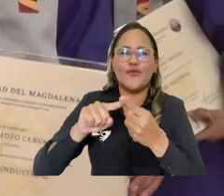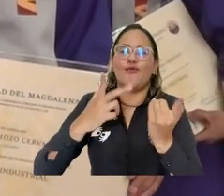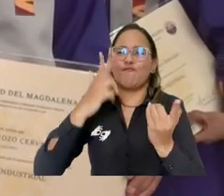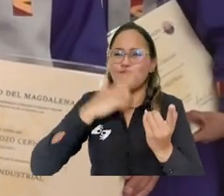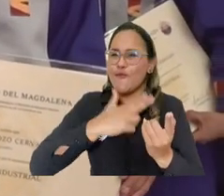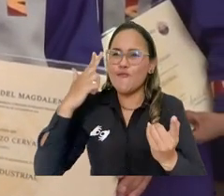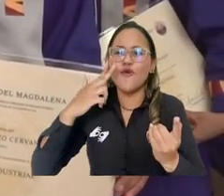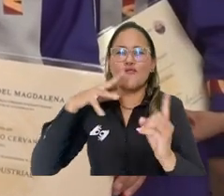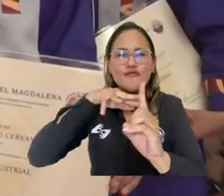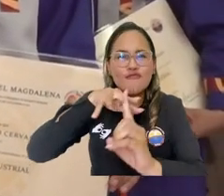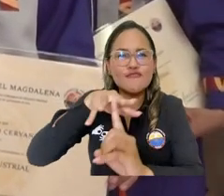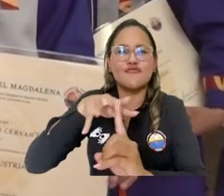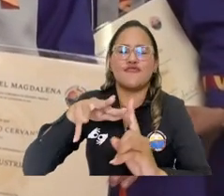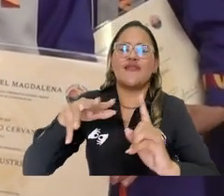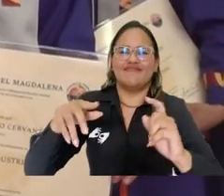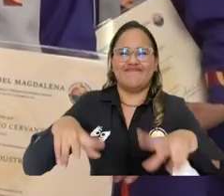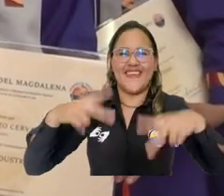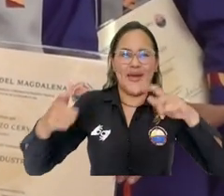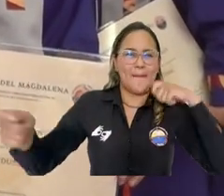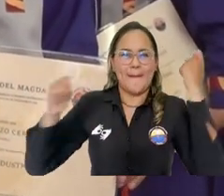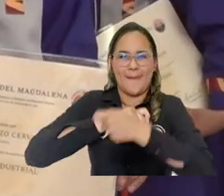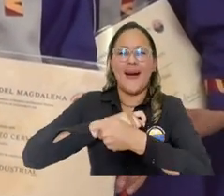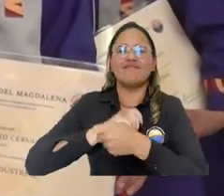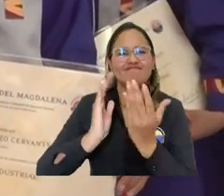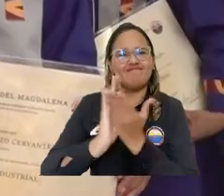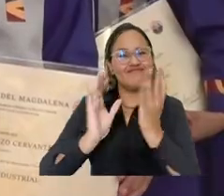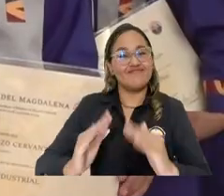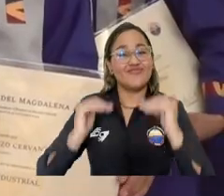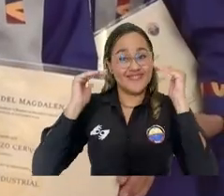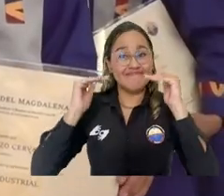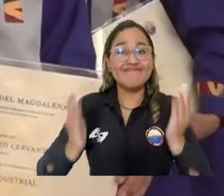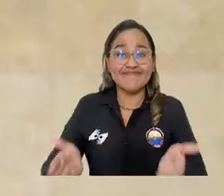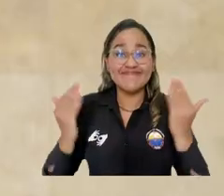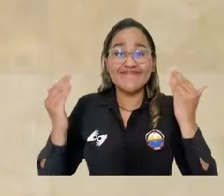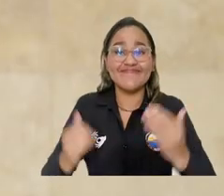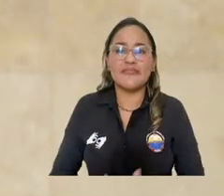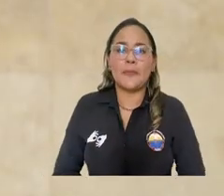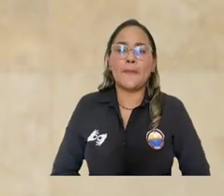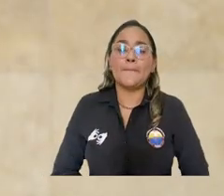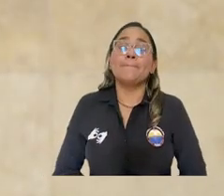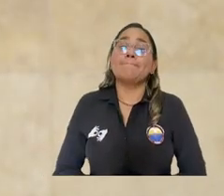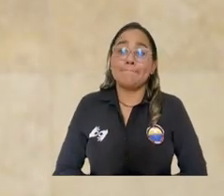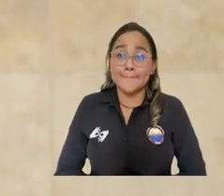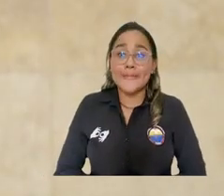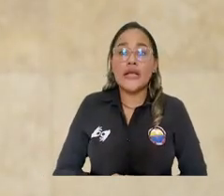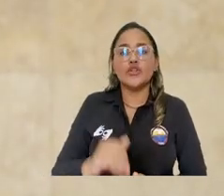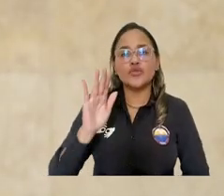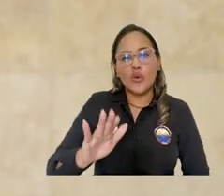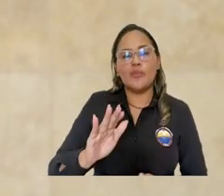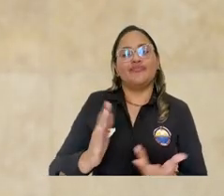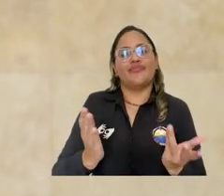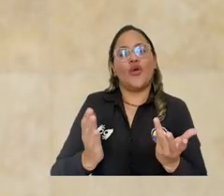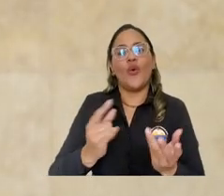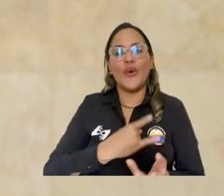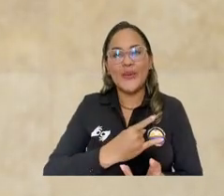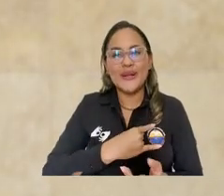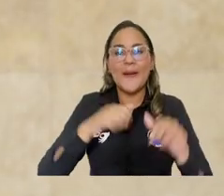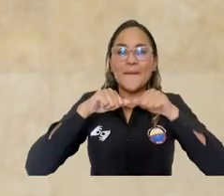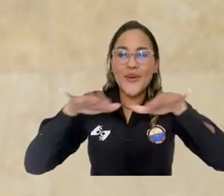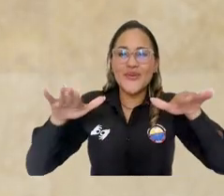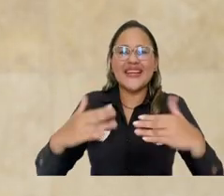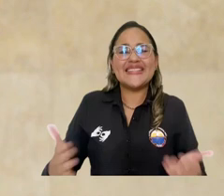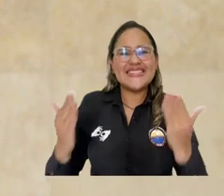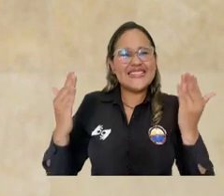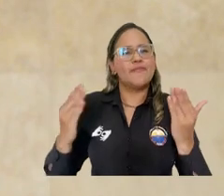unim Magdalena de transformar vidas mediante la educación superior de alta calidad ser una universidad pública te da mucha muchas